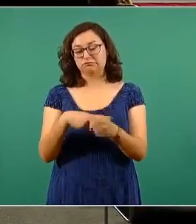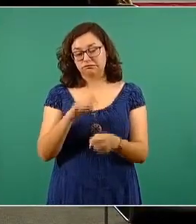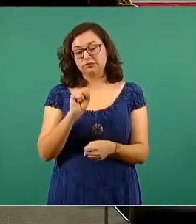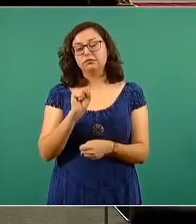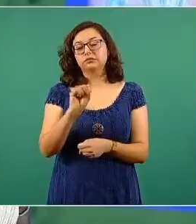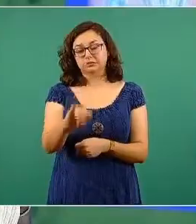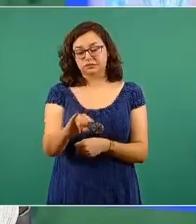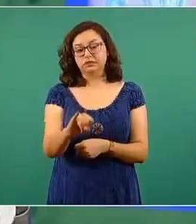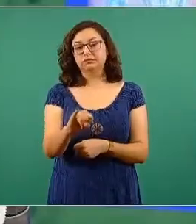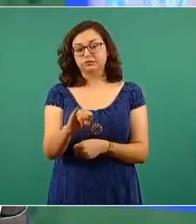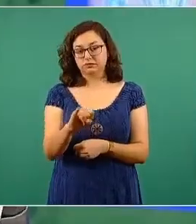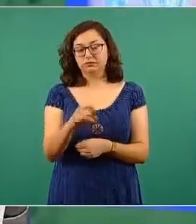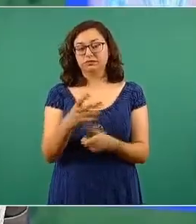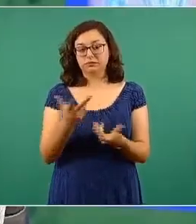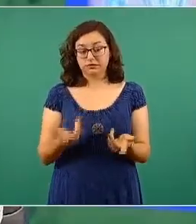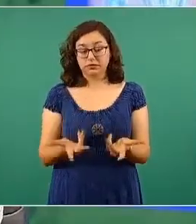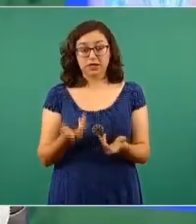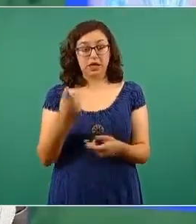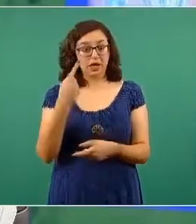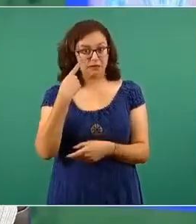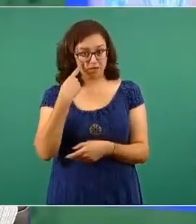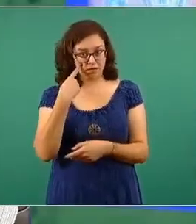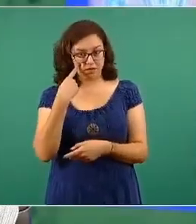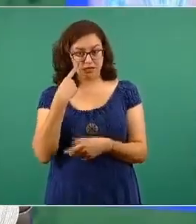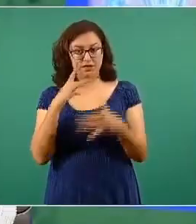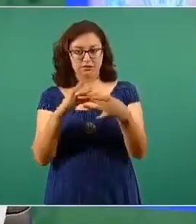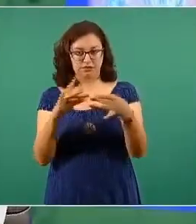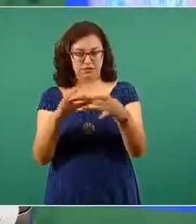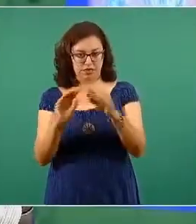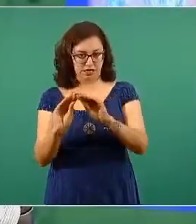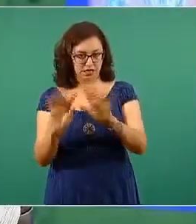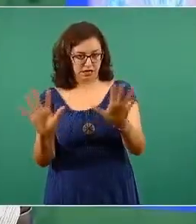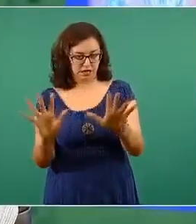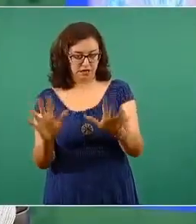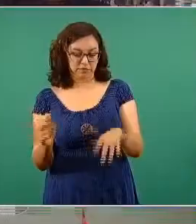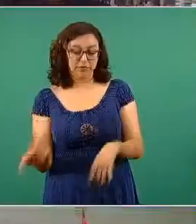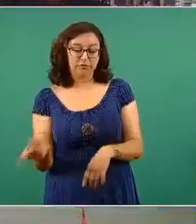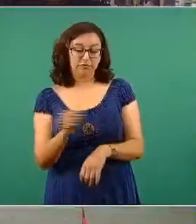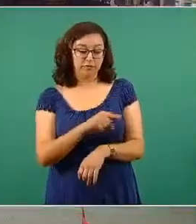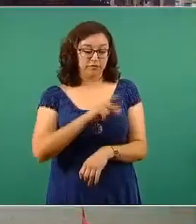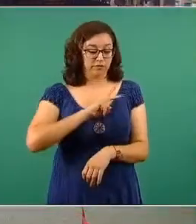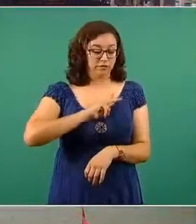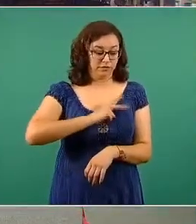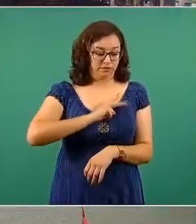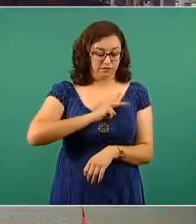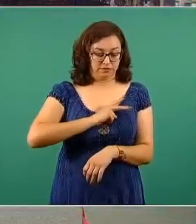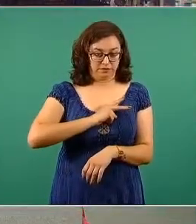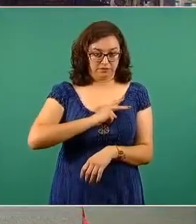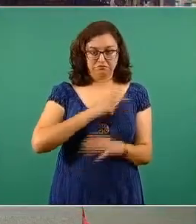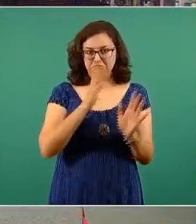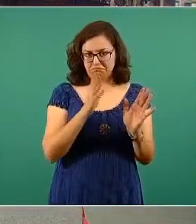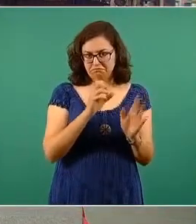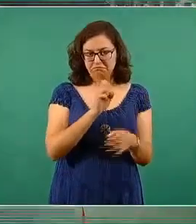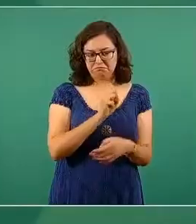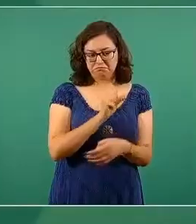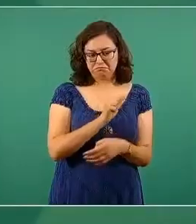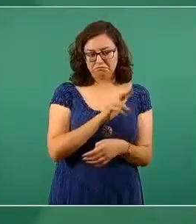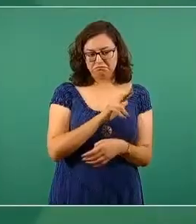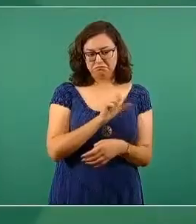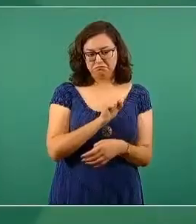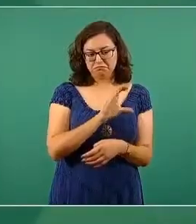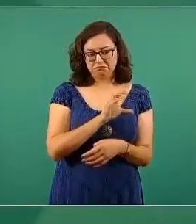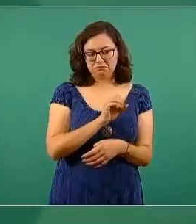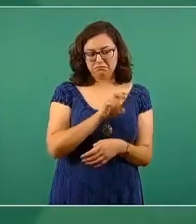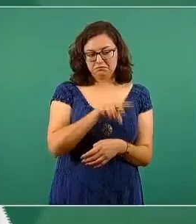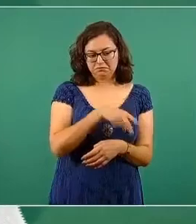tener COVID-19. Recordemos que la enfermedad, que es COVID-19, es la manifestación de los signos y síntomas que corresponden